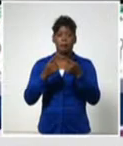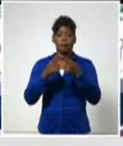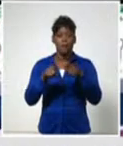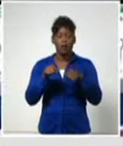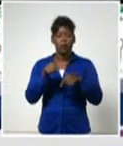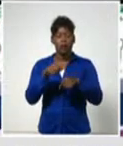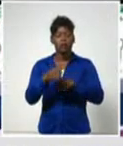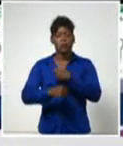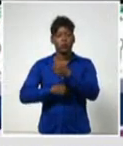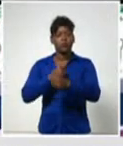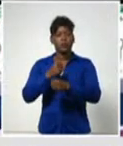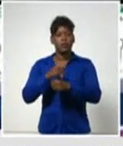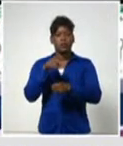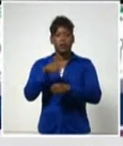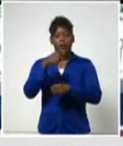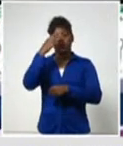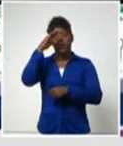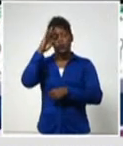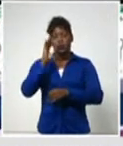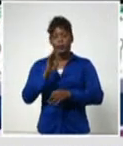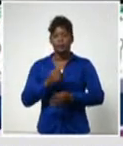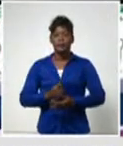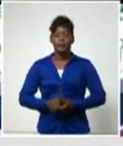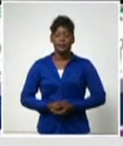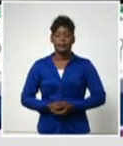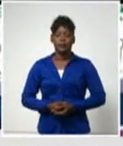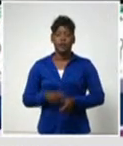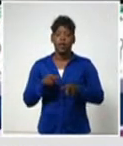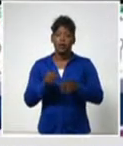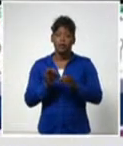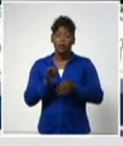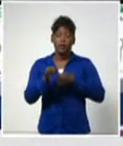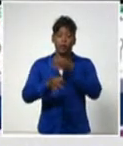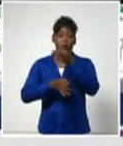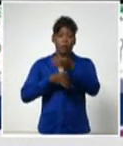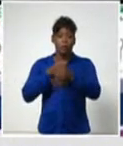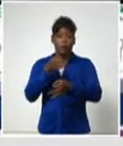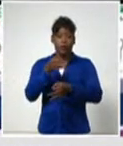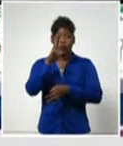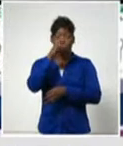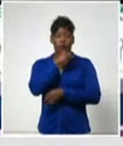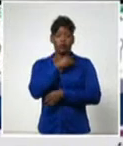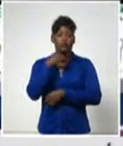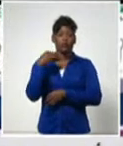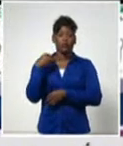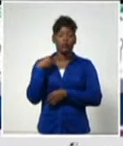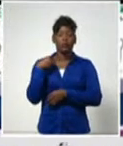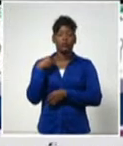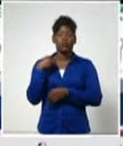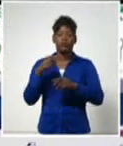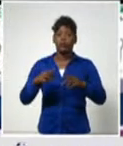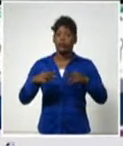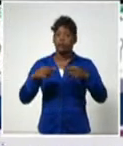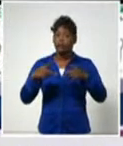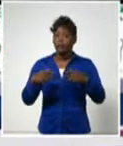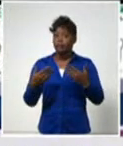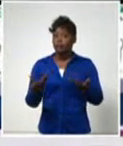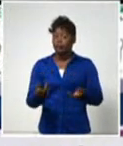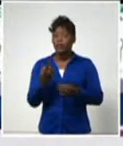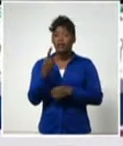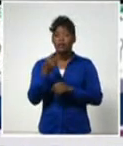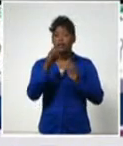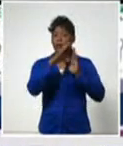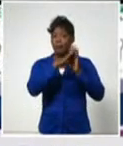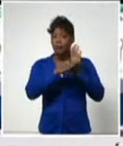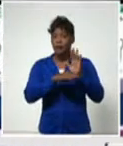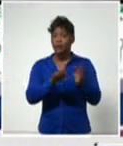utiliza en nuestro país. Esta ha sido la información del parte habitual. Reiteró la necesidad de continuar con las medidas